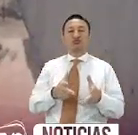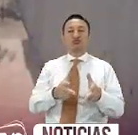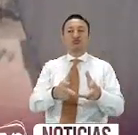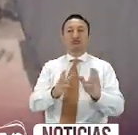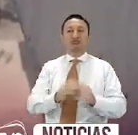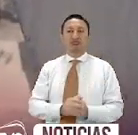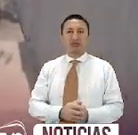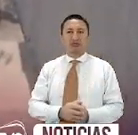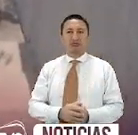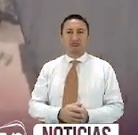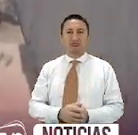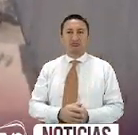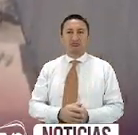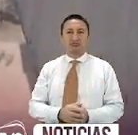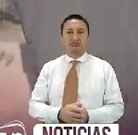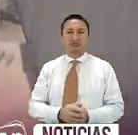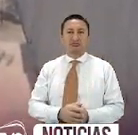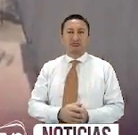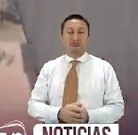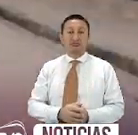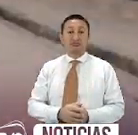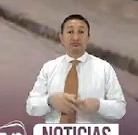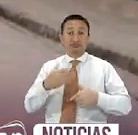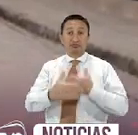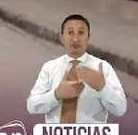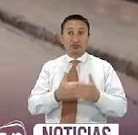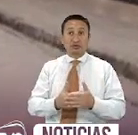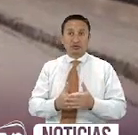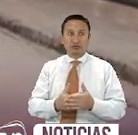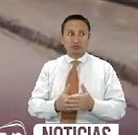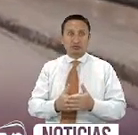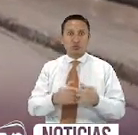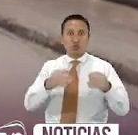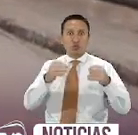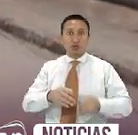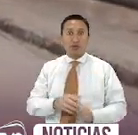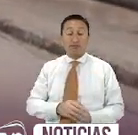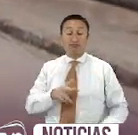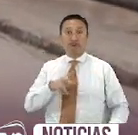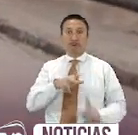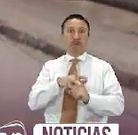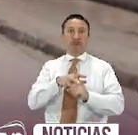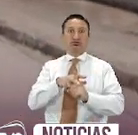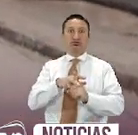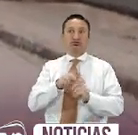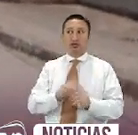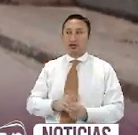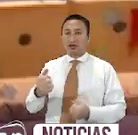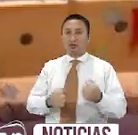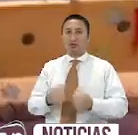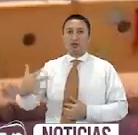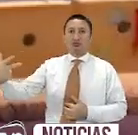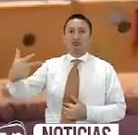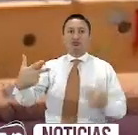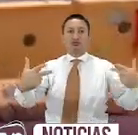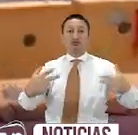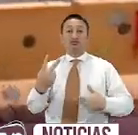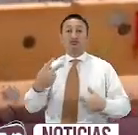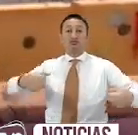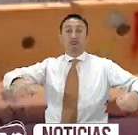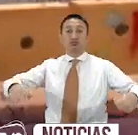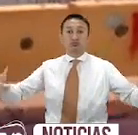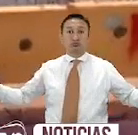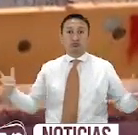simple coincidencia. De pronto, se vieron sorprendidos por la presencia del mismo carro y dos motos